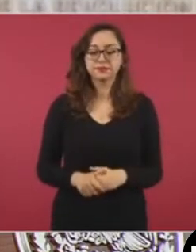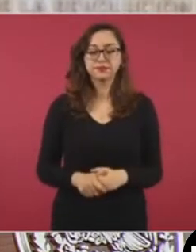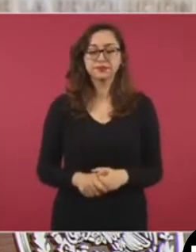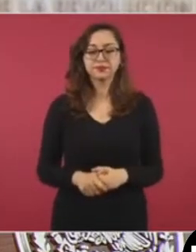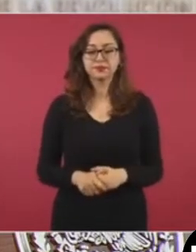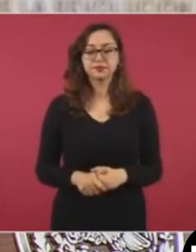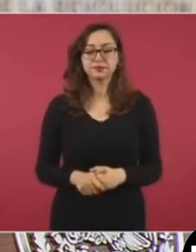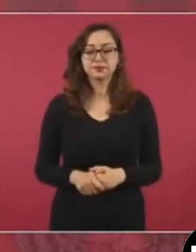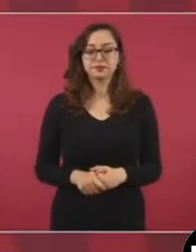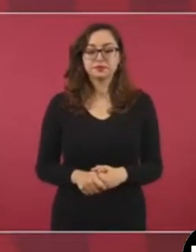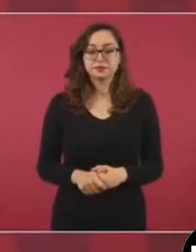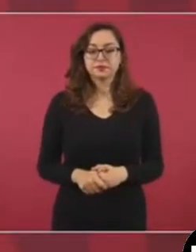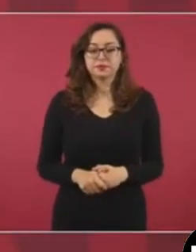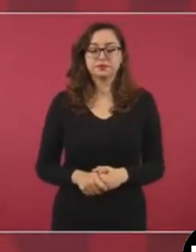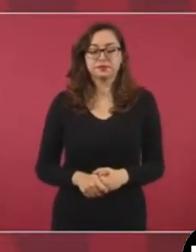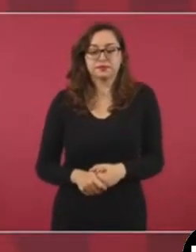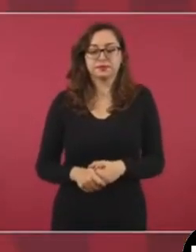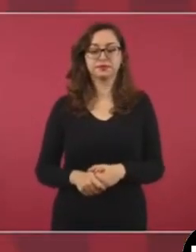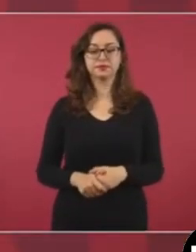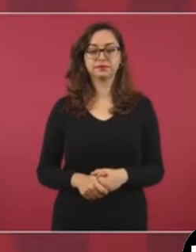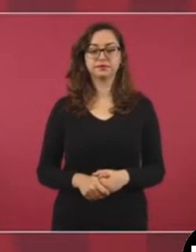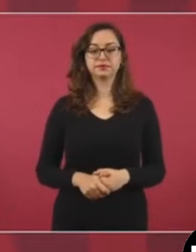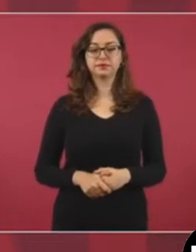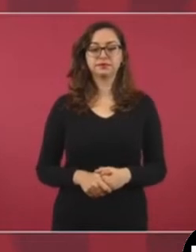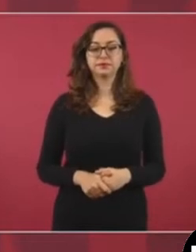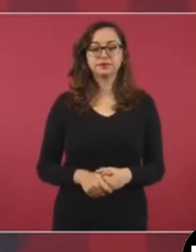había yo quedado hablando de los